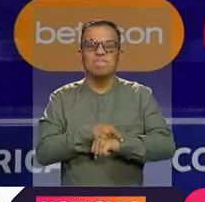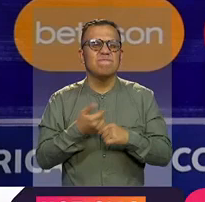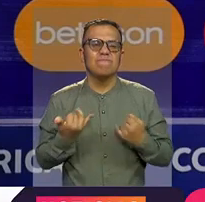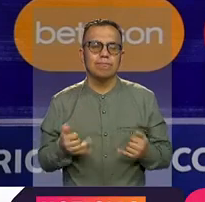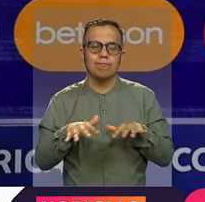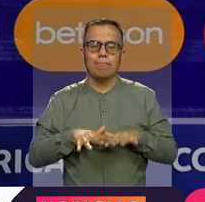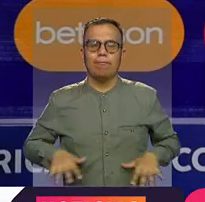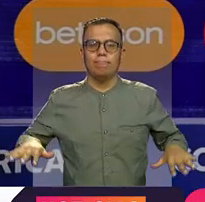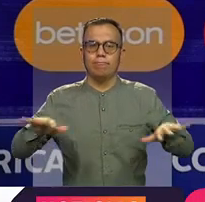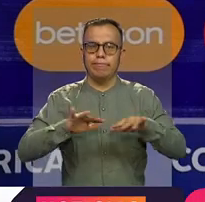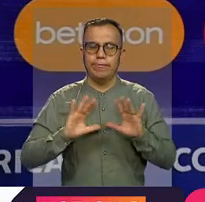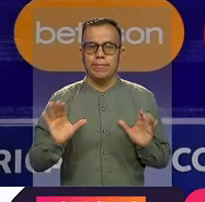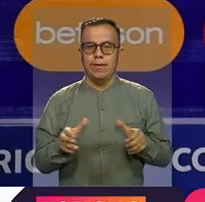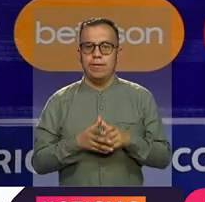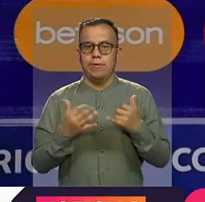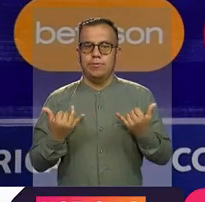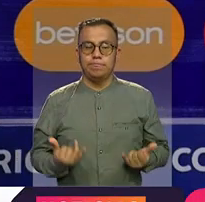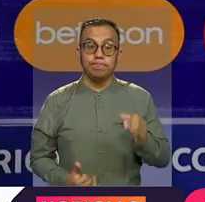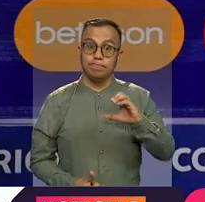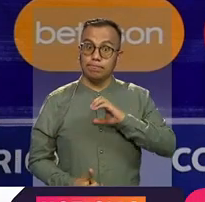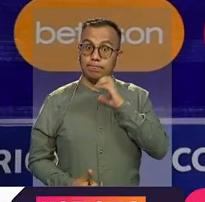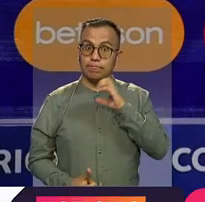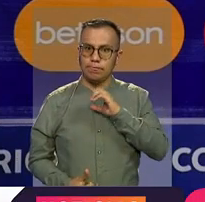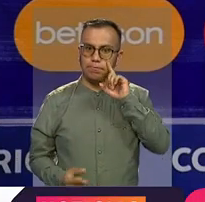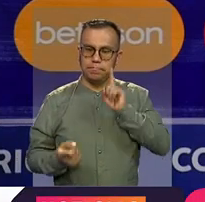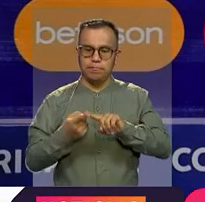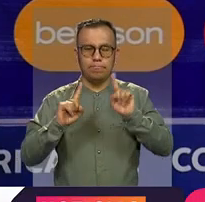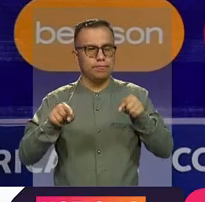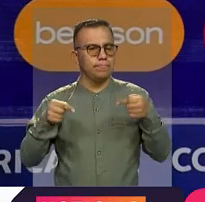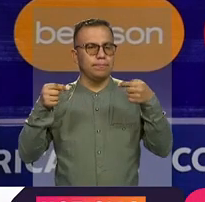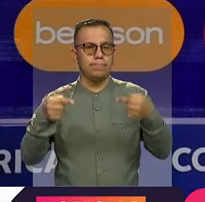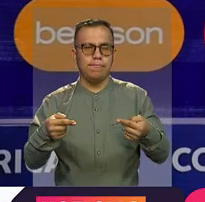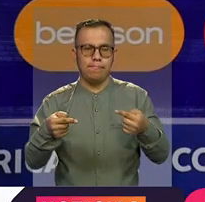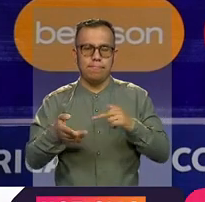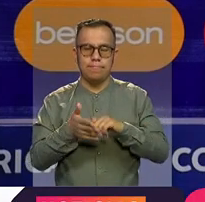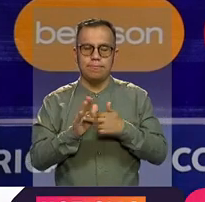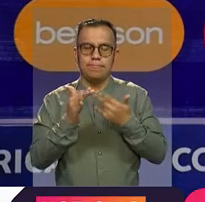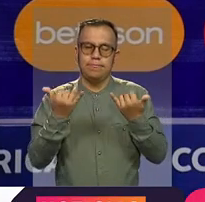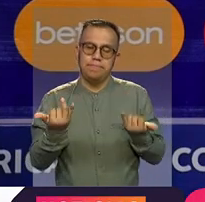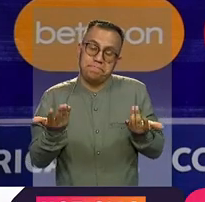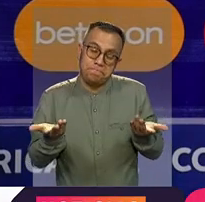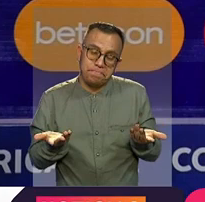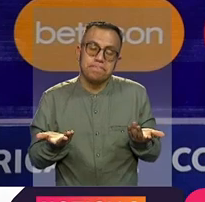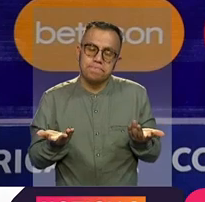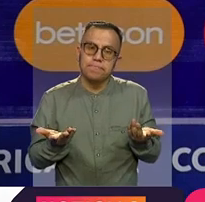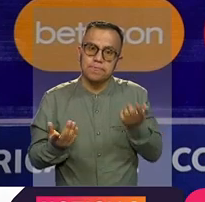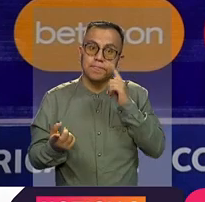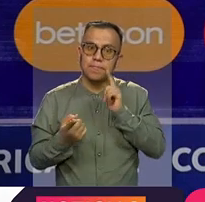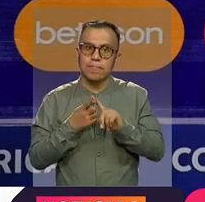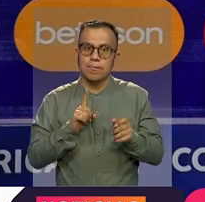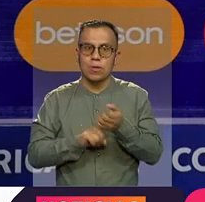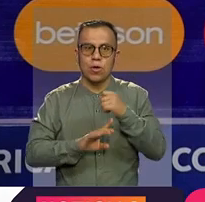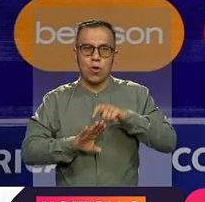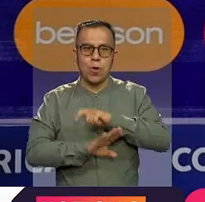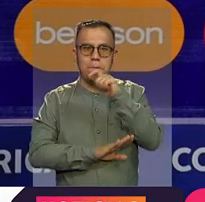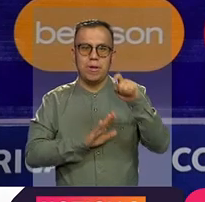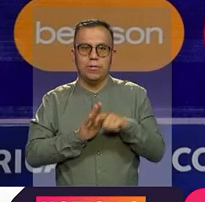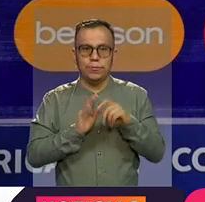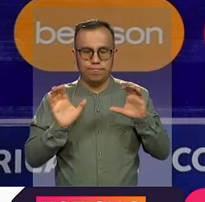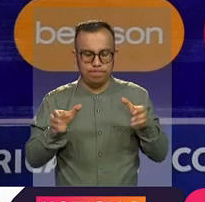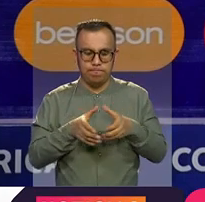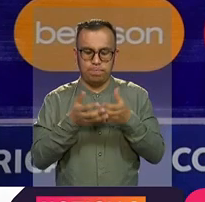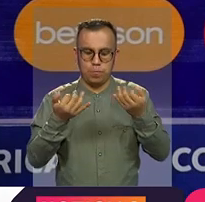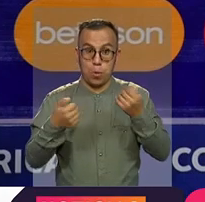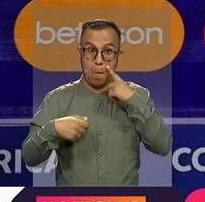jugadores, lo que son las características del rival. Y bueno, creo que pasa por ahí todo,